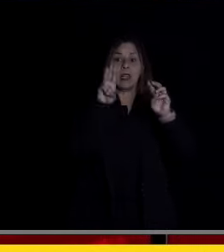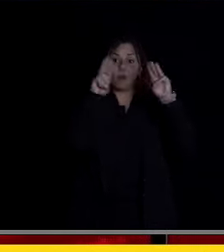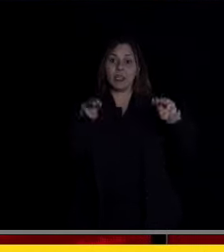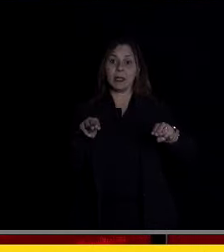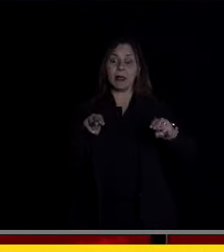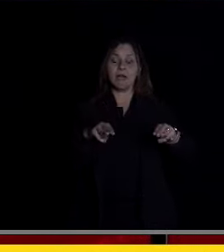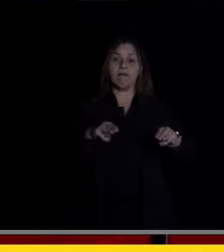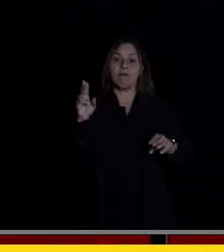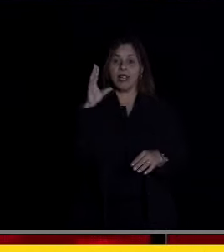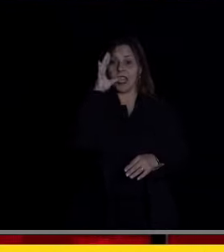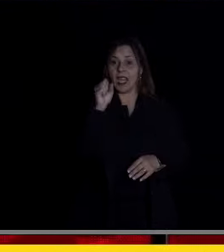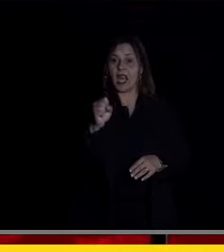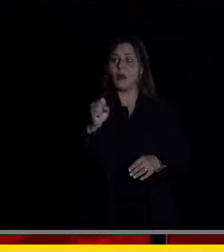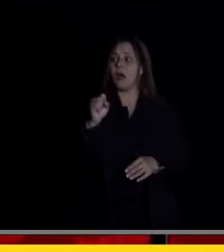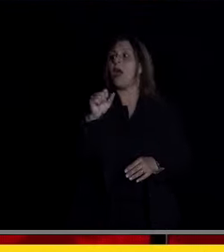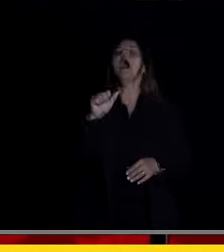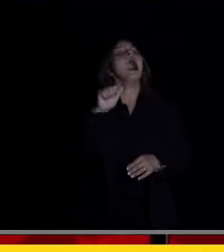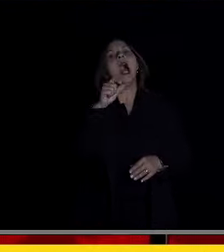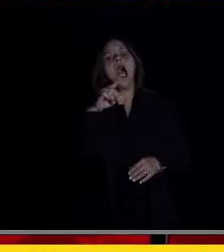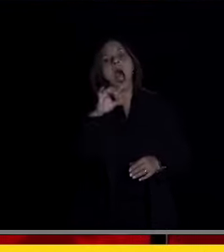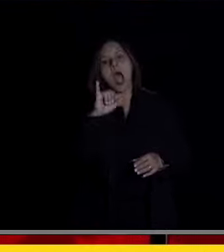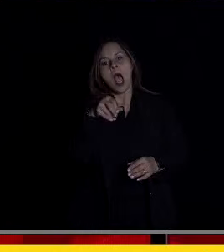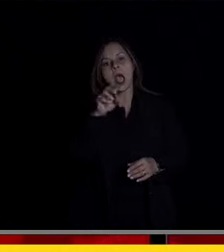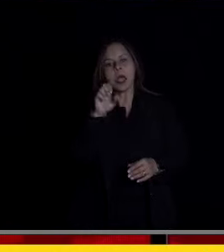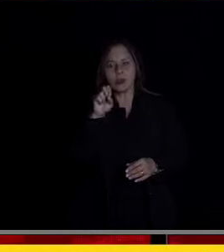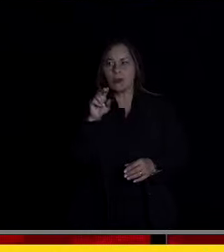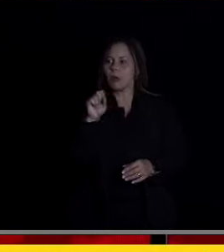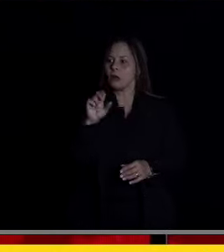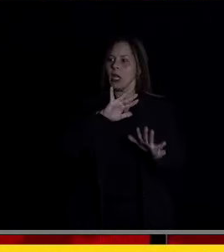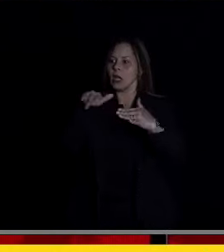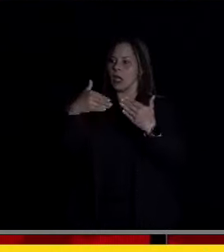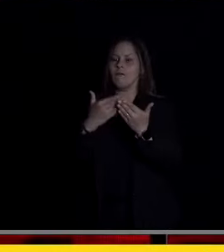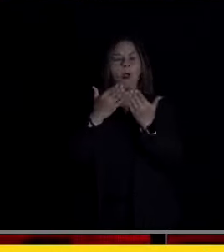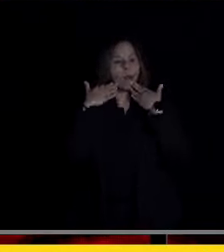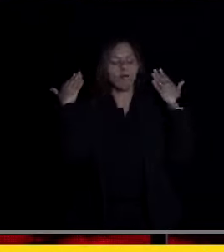que al amigo de Jesús y todo su componente, gracias.